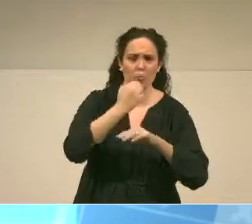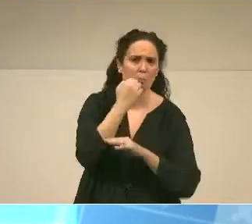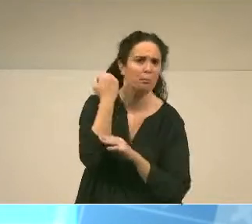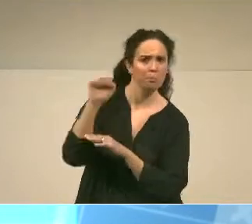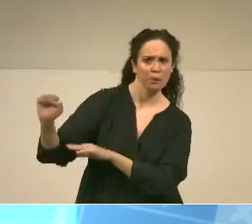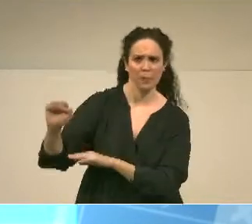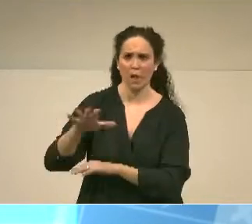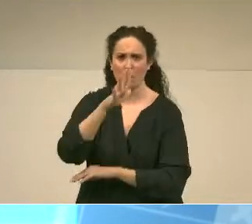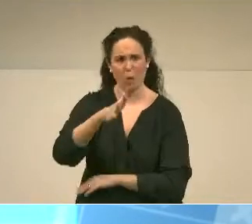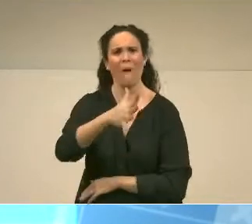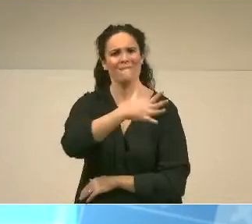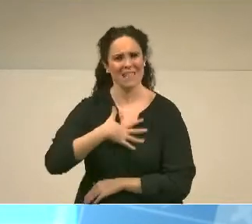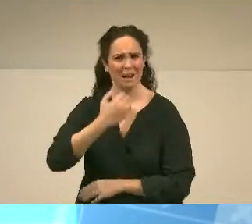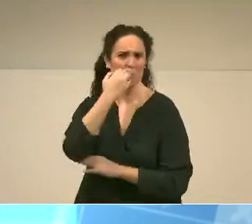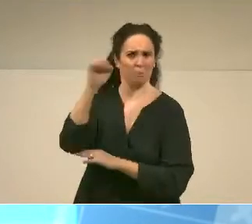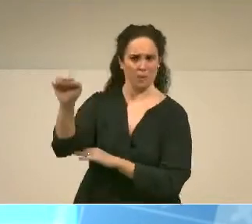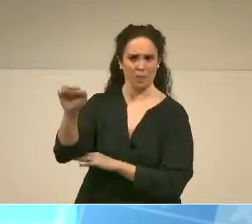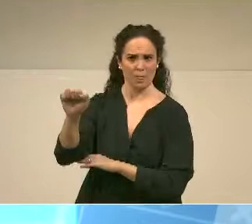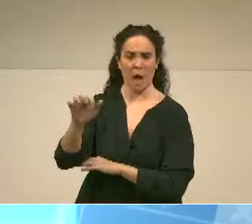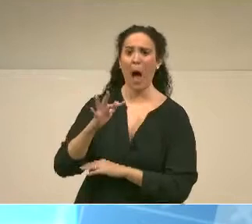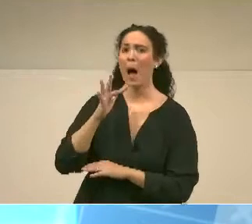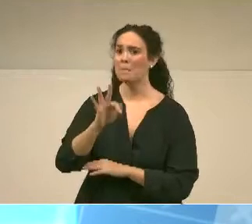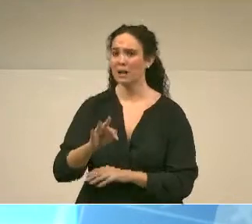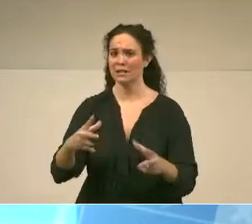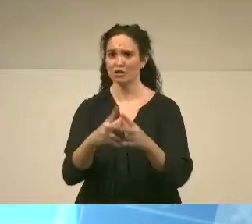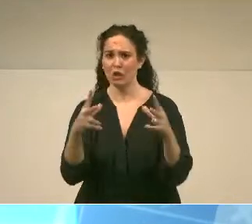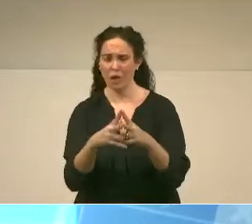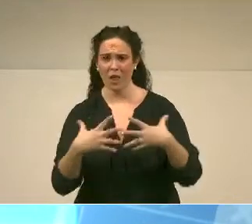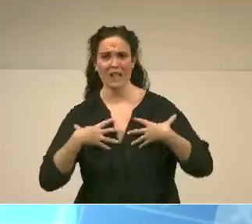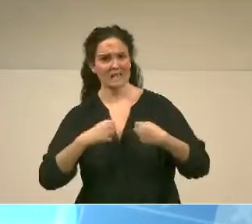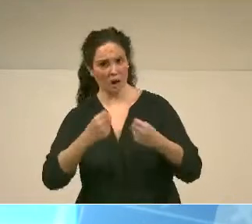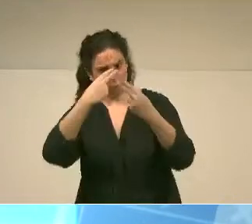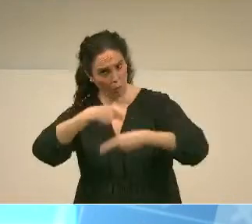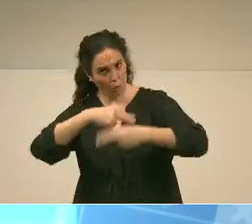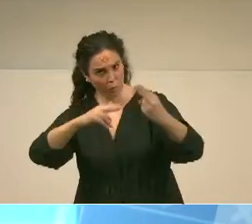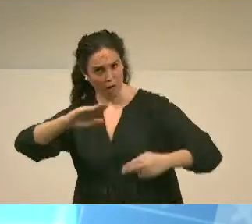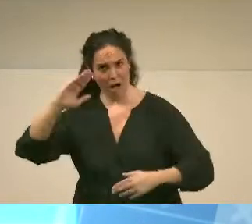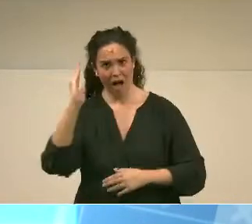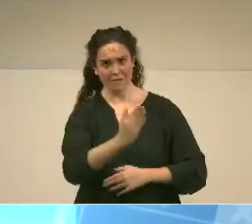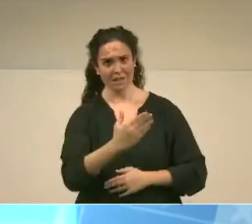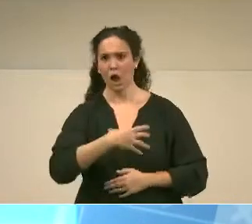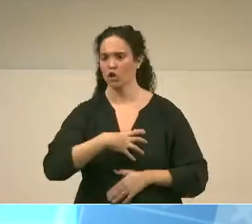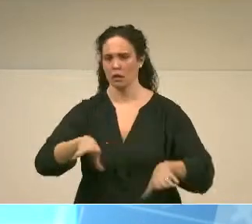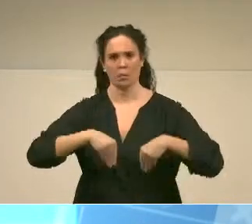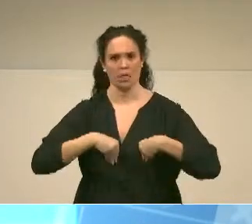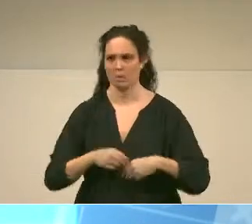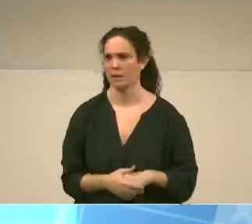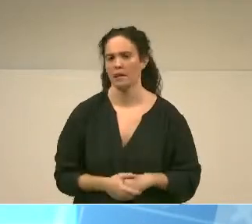en este caso, además, ponen en riesgo la salud pública. No se puede aceptar tampoco que